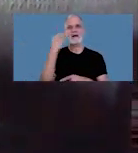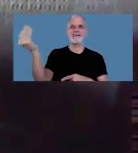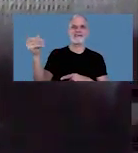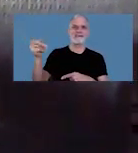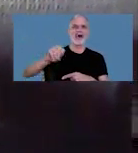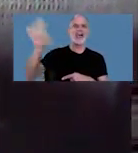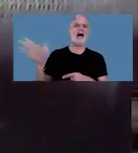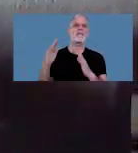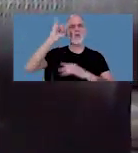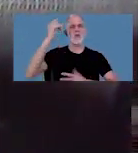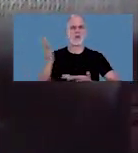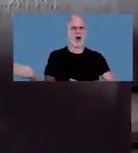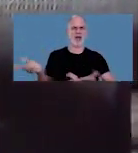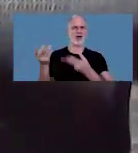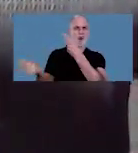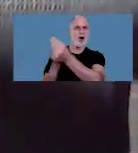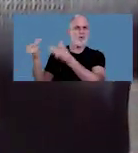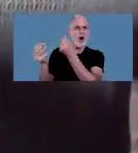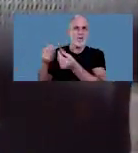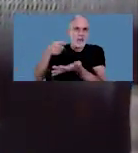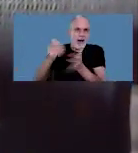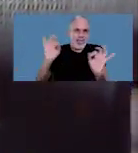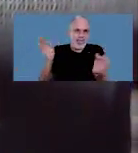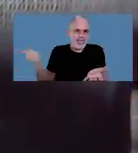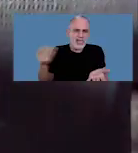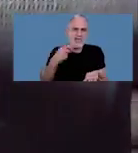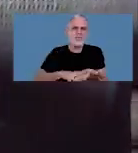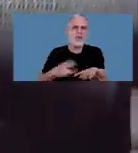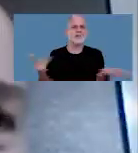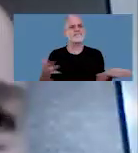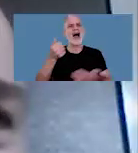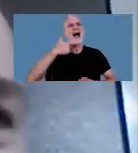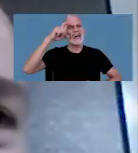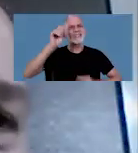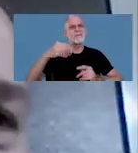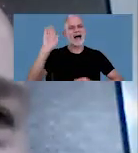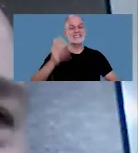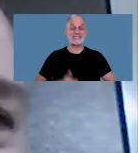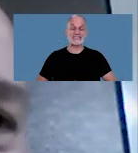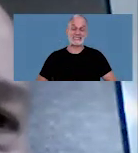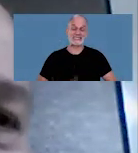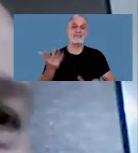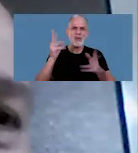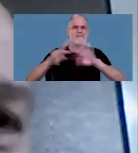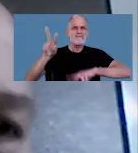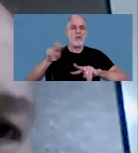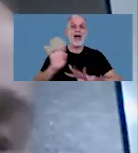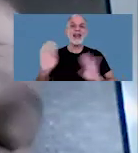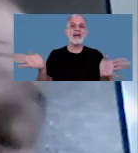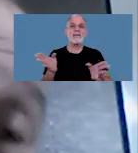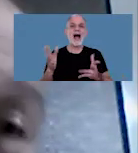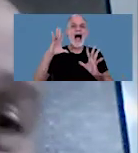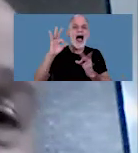en Uruguay. Y ahí es donde se empieza a ver todo este tema, y sobre todo en ACE. Sí, de hecho lo único que me hicieron buscar fue algo